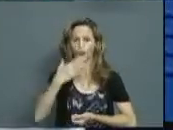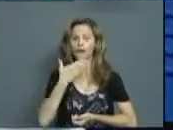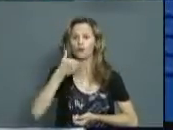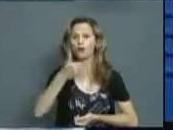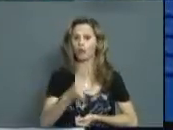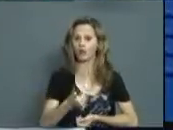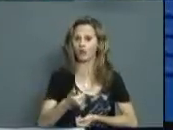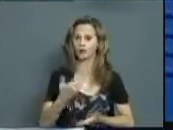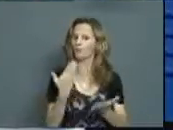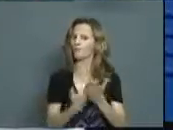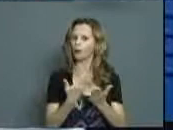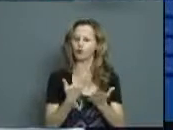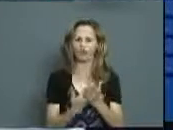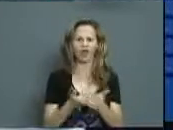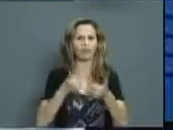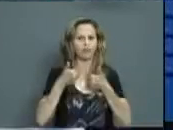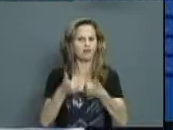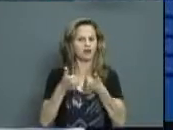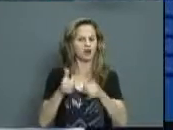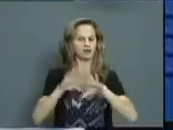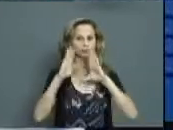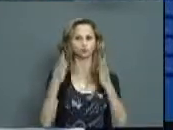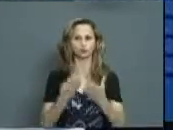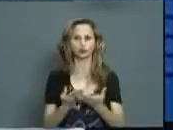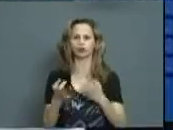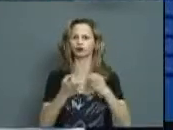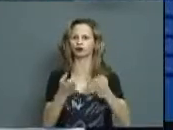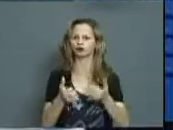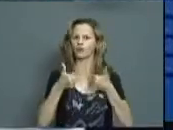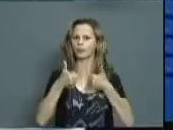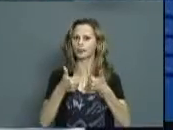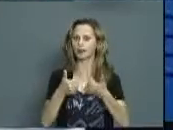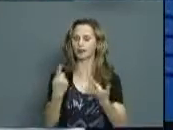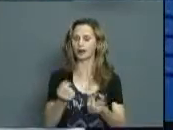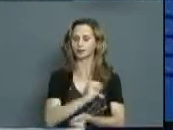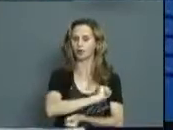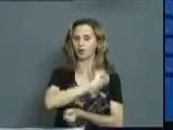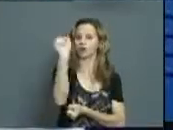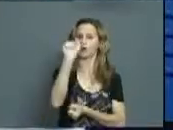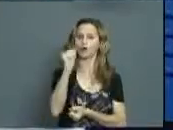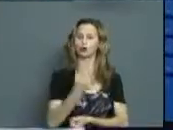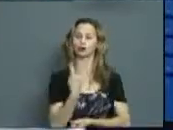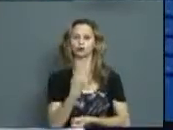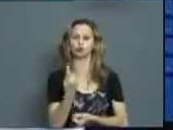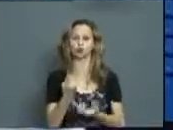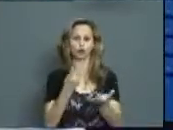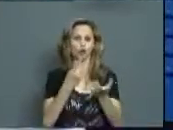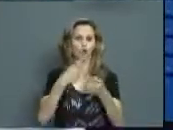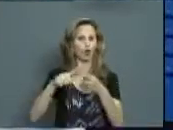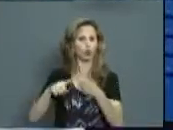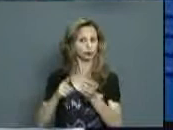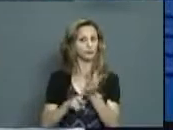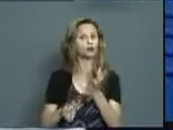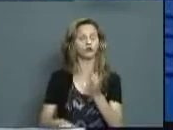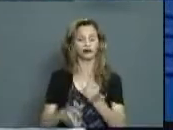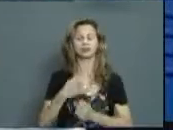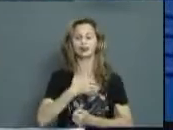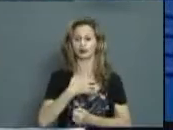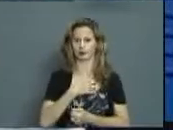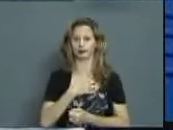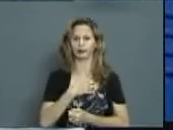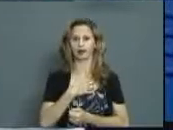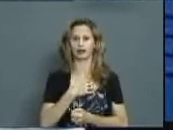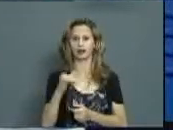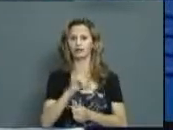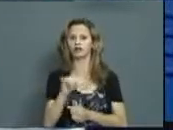están probados, que son efectivos, nos da una ventaja, y eso ha provocado incluso que en otras provincias que han tenido situaciones como la nuestra, ya el número de casos